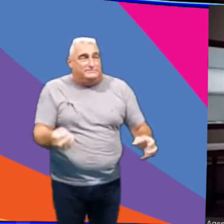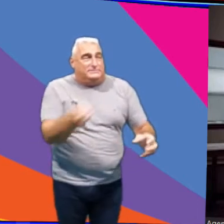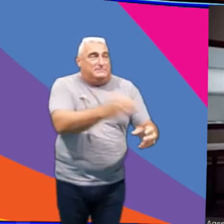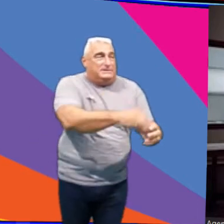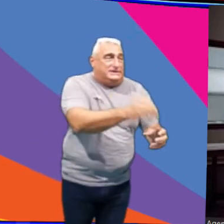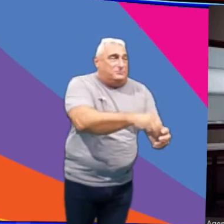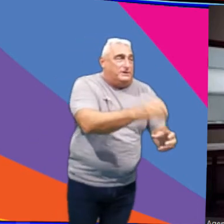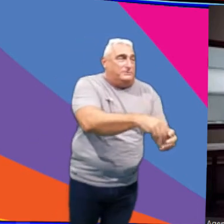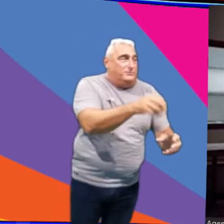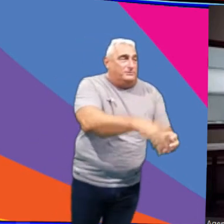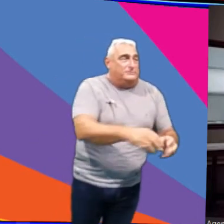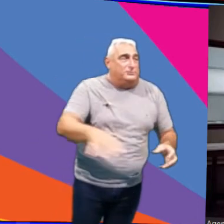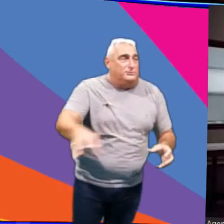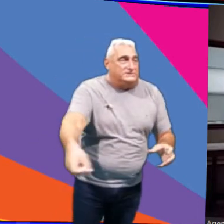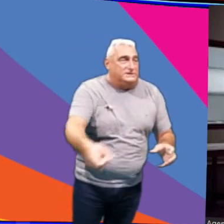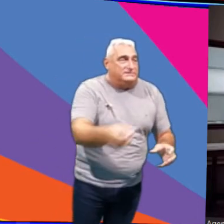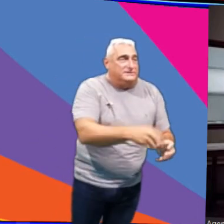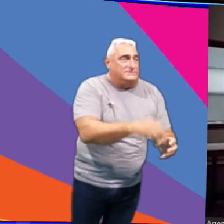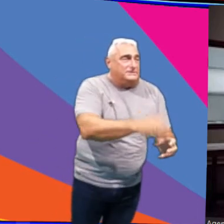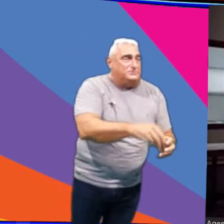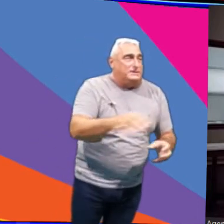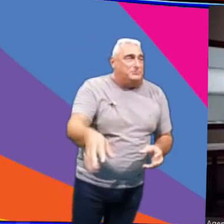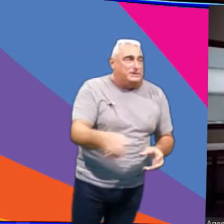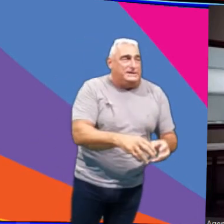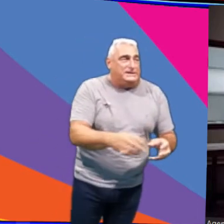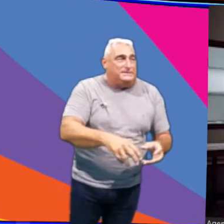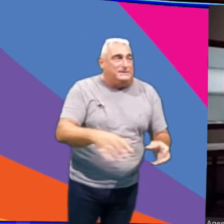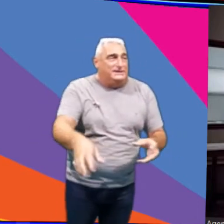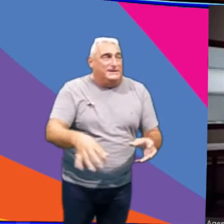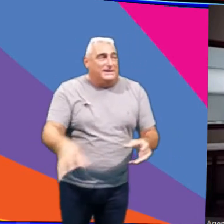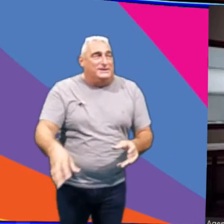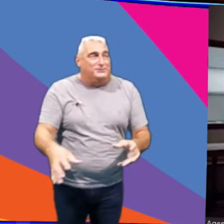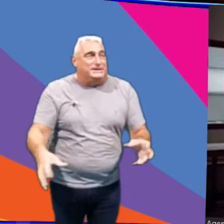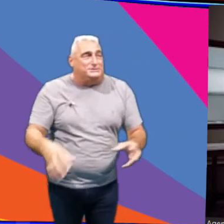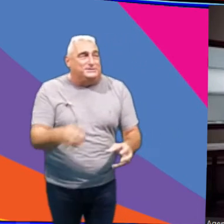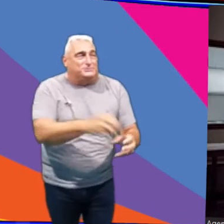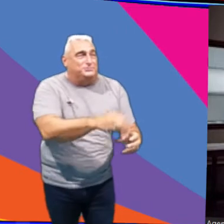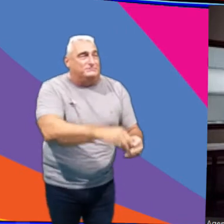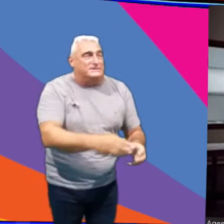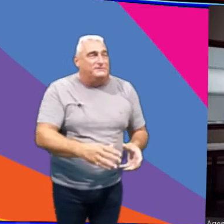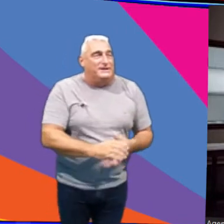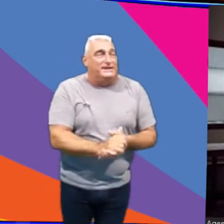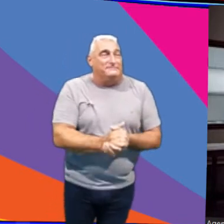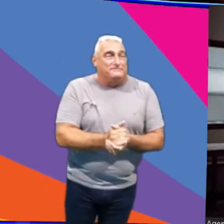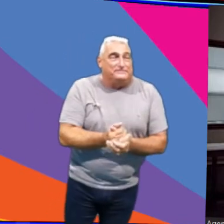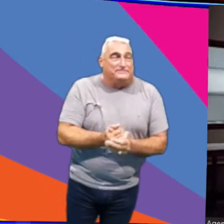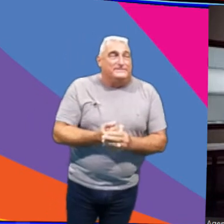le metía hidrógeno. Le usaba toda la porquería que estaba en los tachos de basura. No usaba,